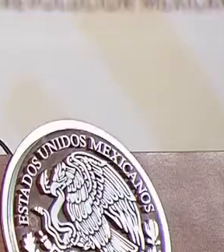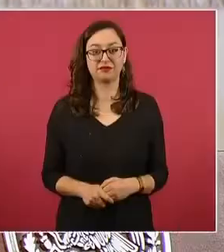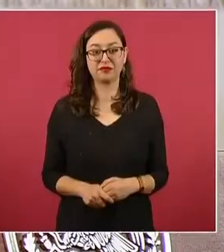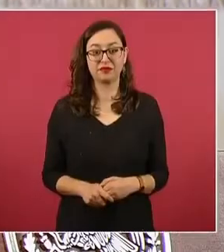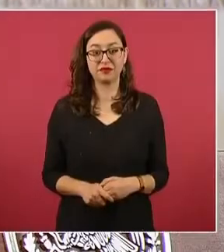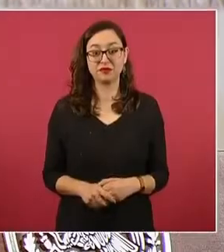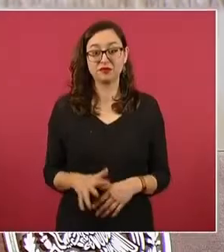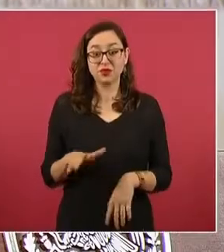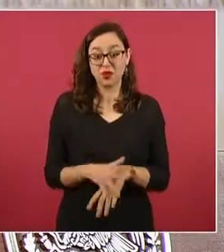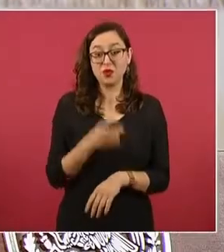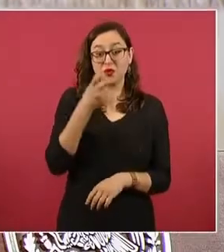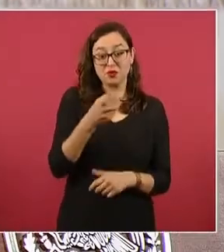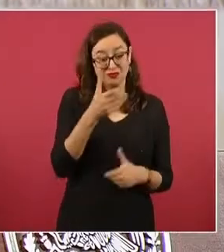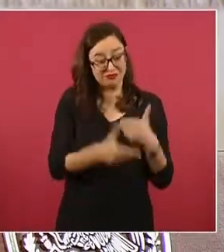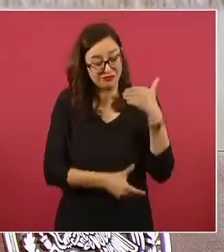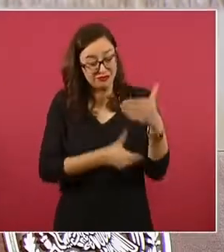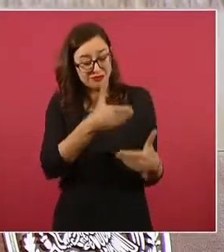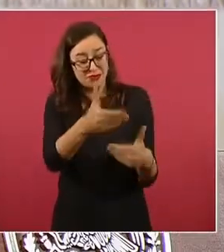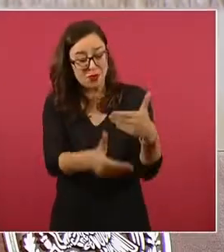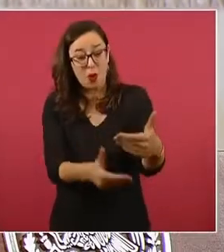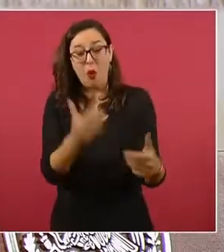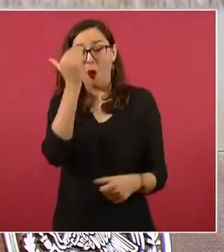a